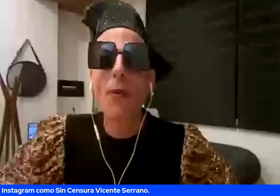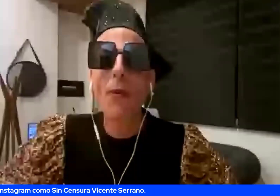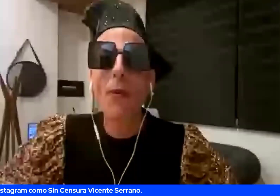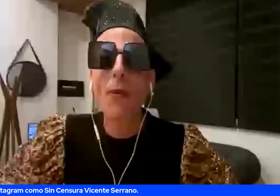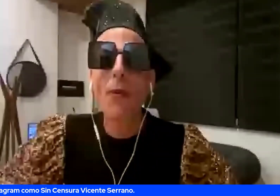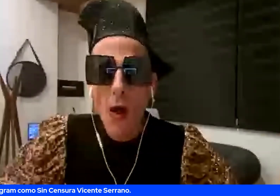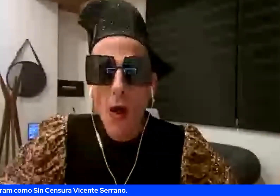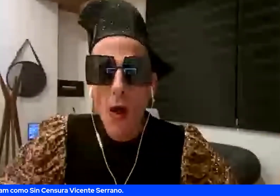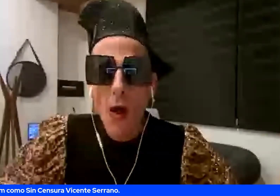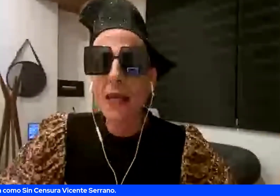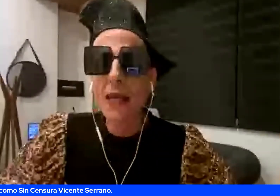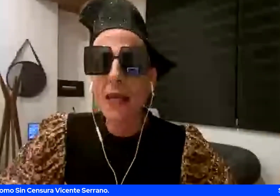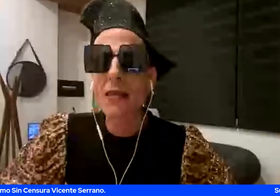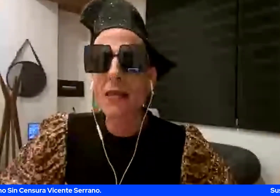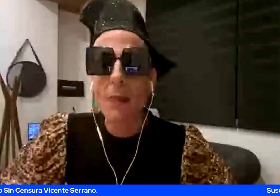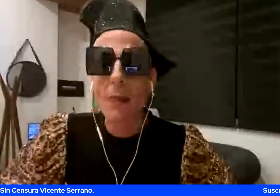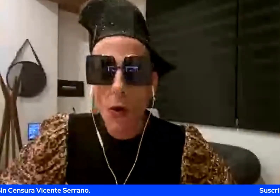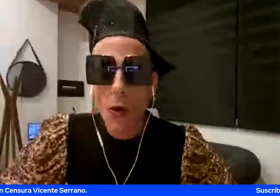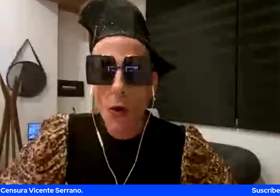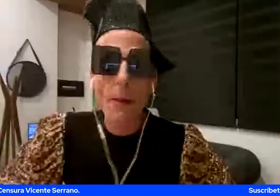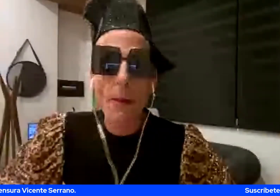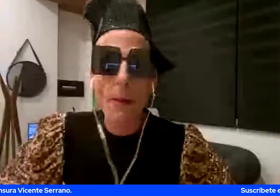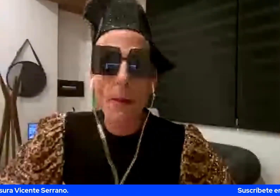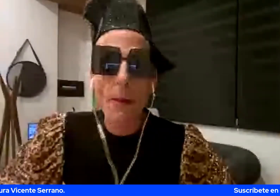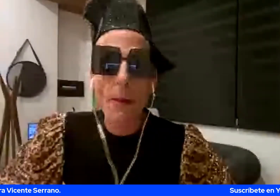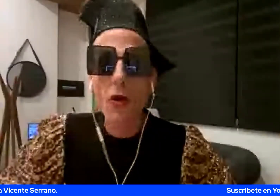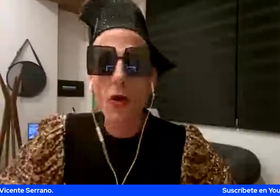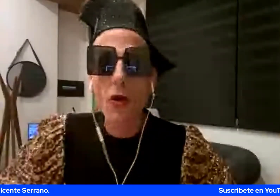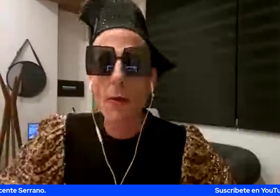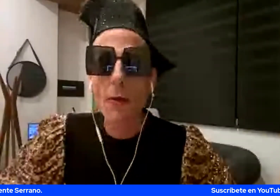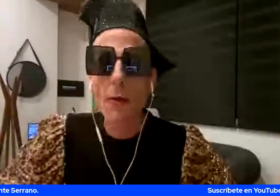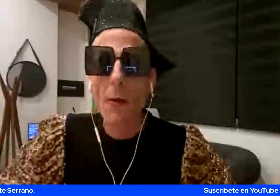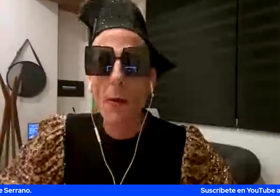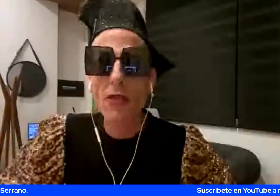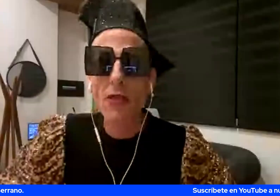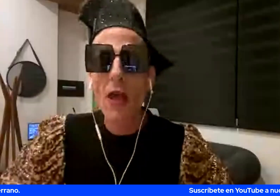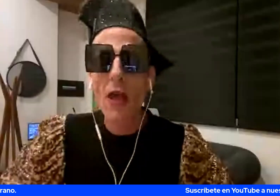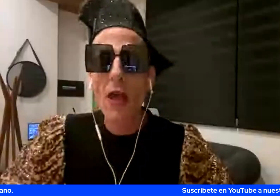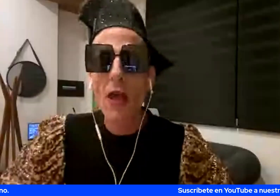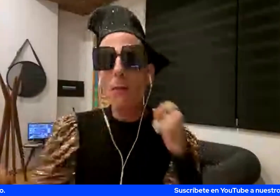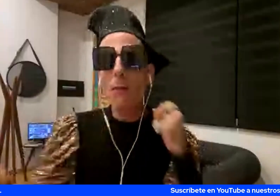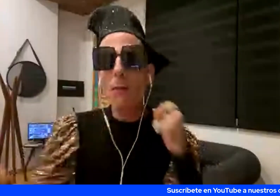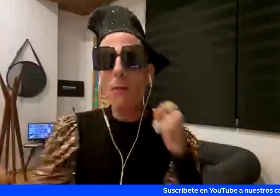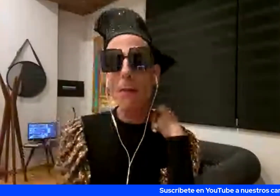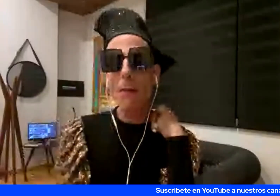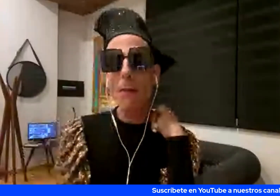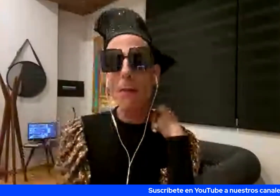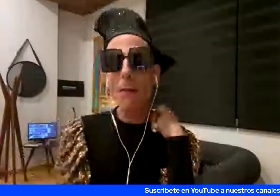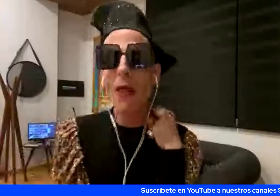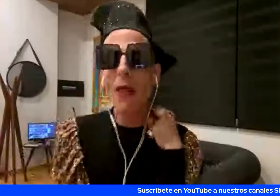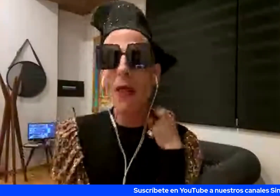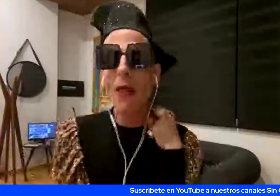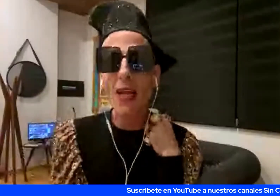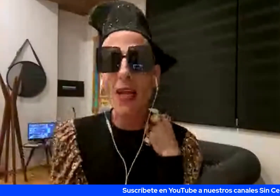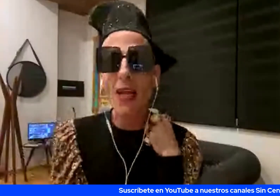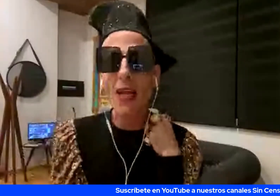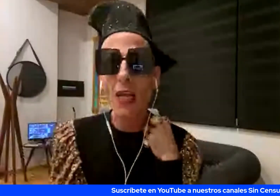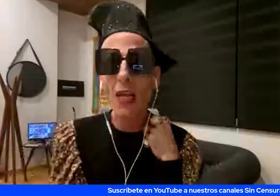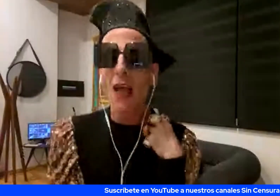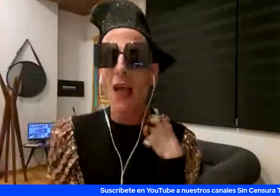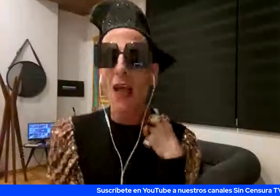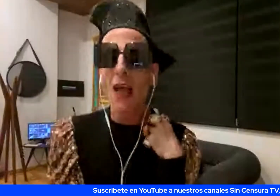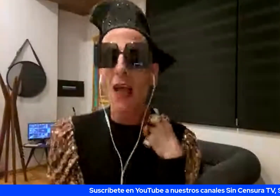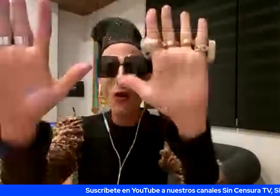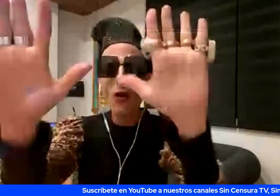hacer menso. A ver a quién van a hacer menso. A mí no. Y yo no quiero que hagan menso a la población. Y el problema es que la población no puede contestar estas